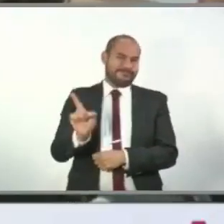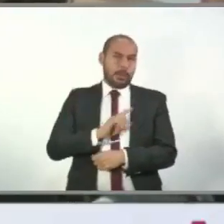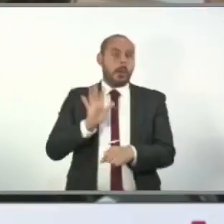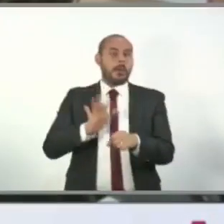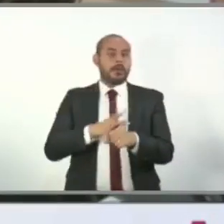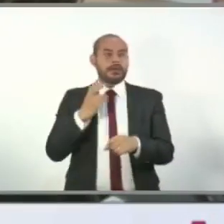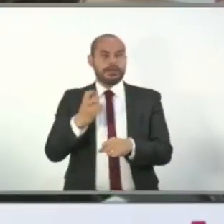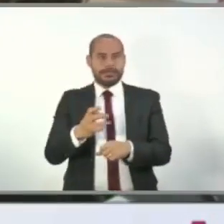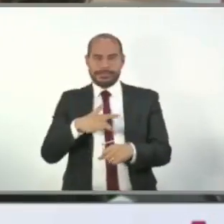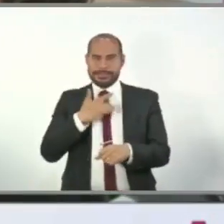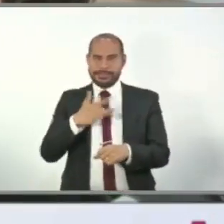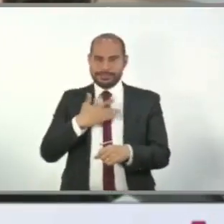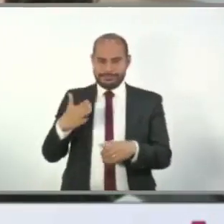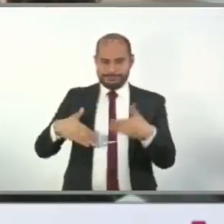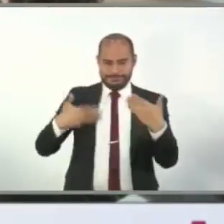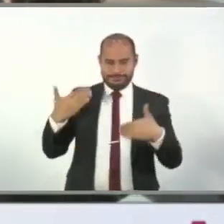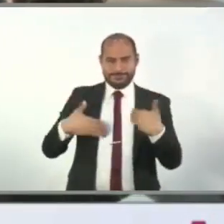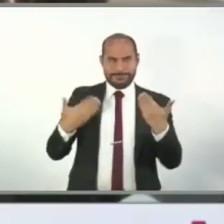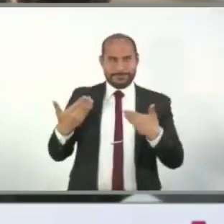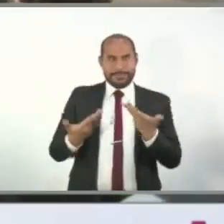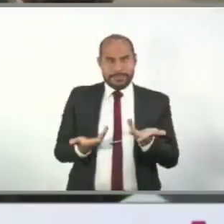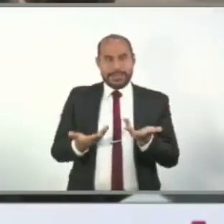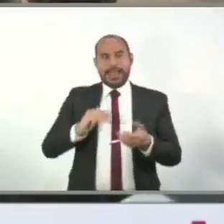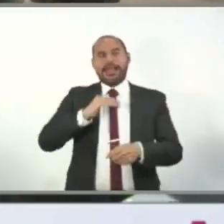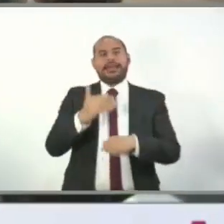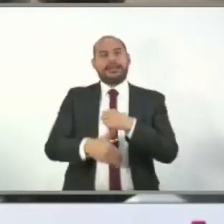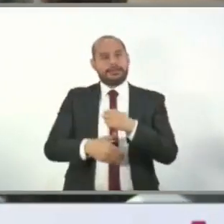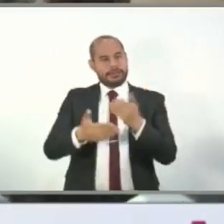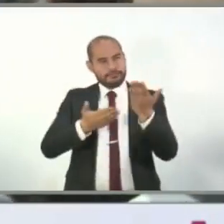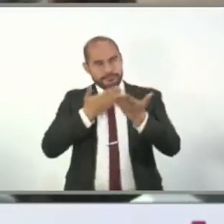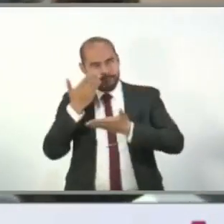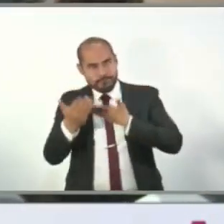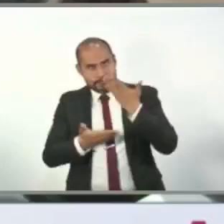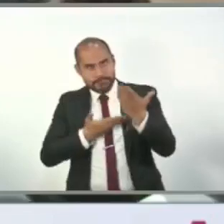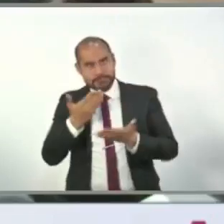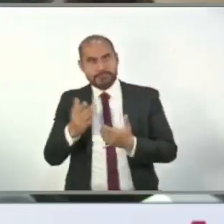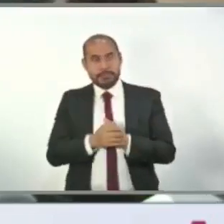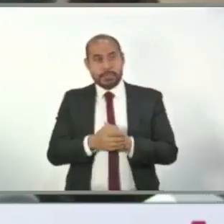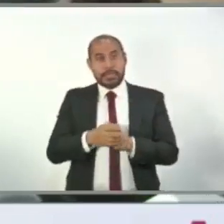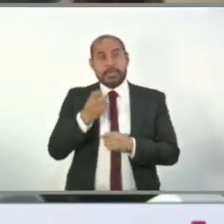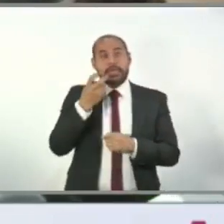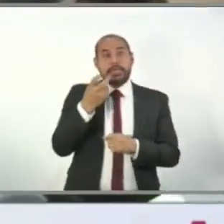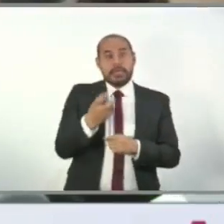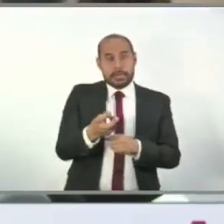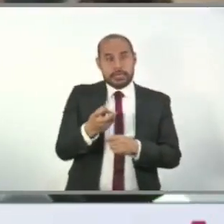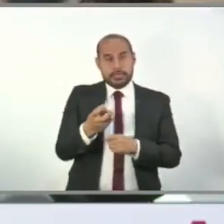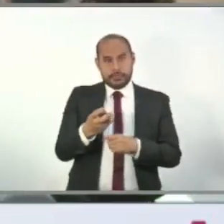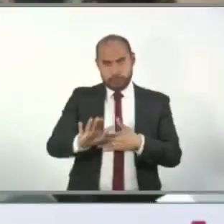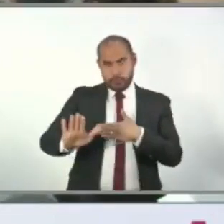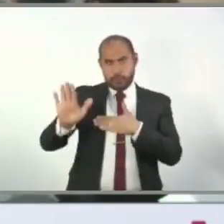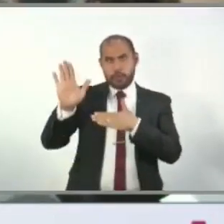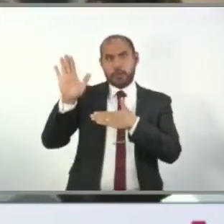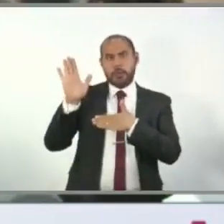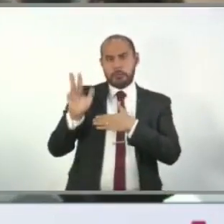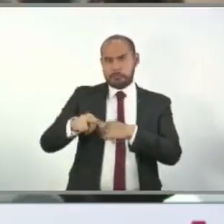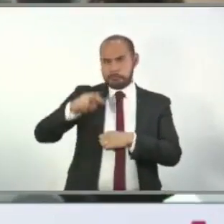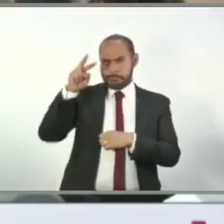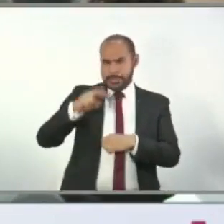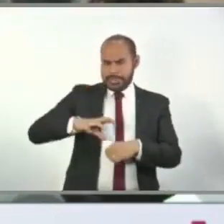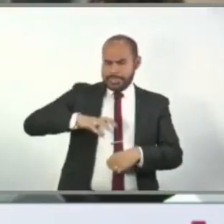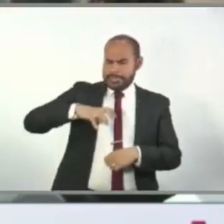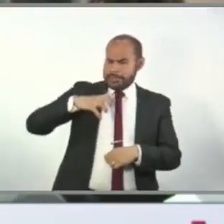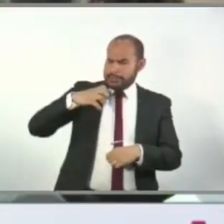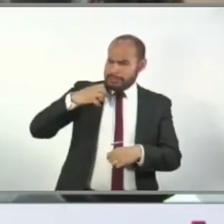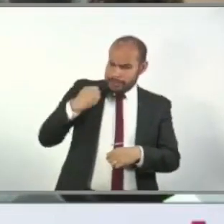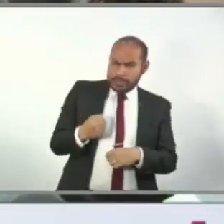muy justo celebrar la conclusión de sus estudios, que han estado enmarcados en un compromiso de alta exigencia